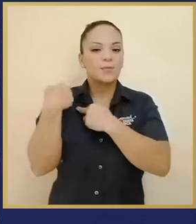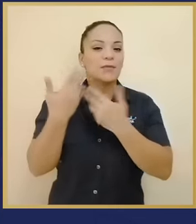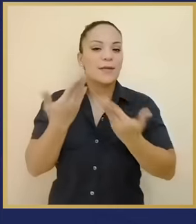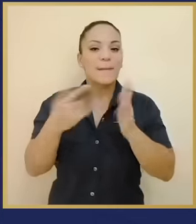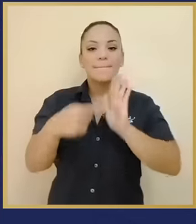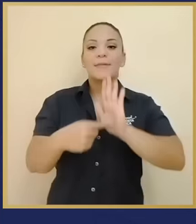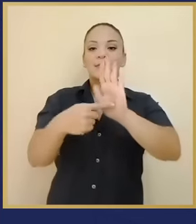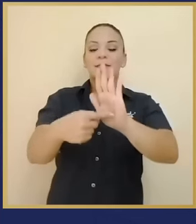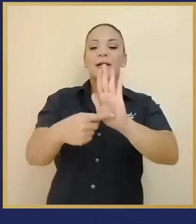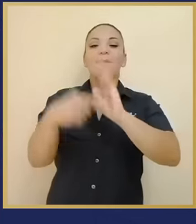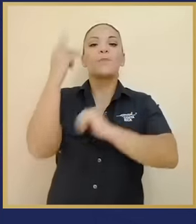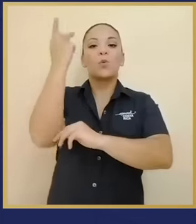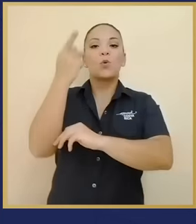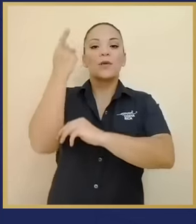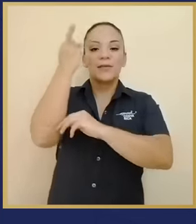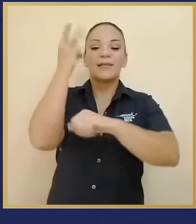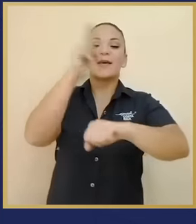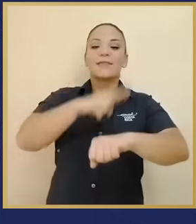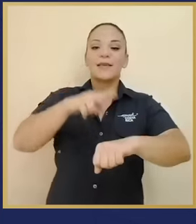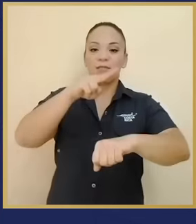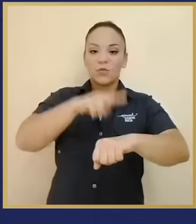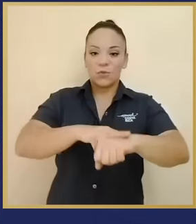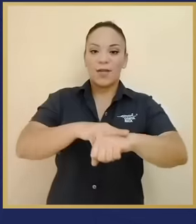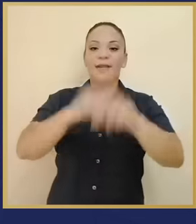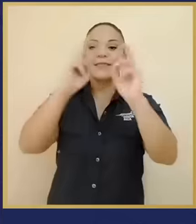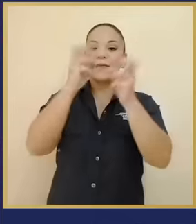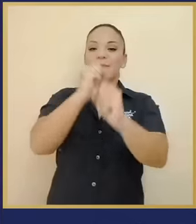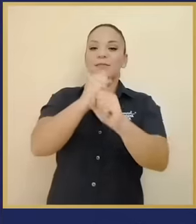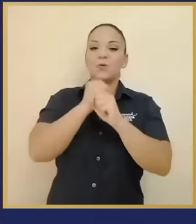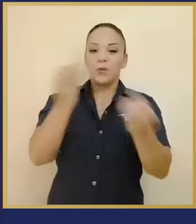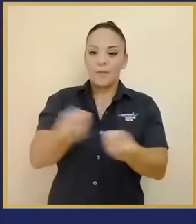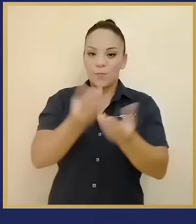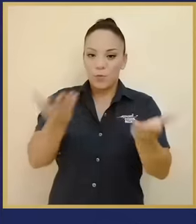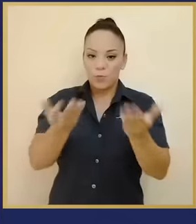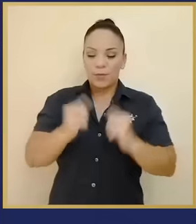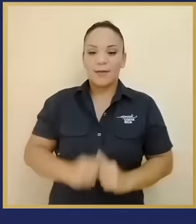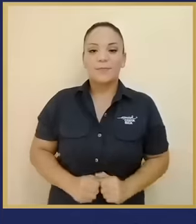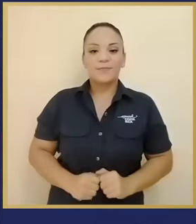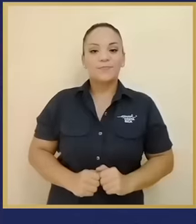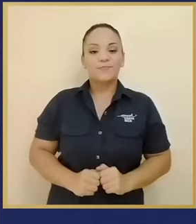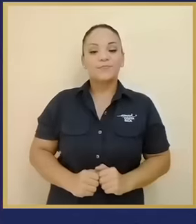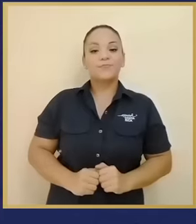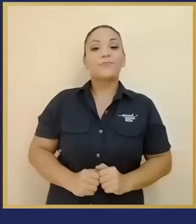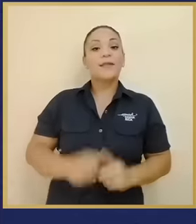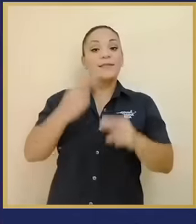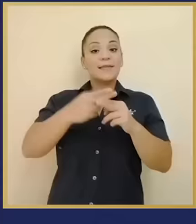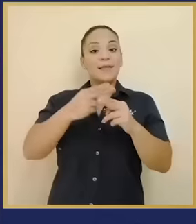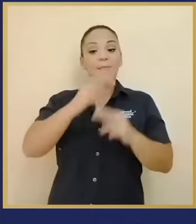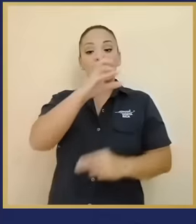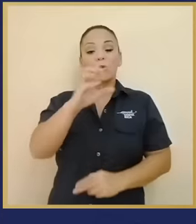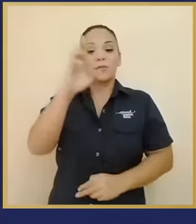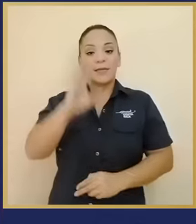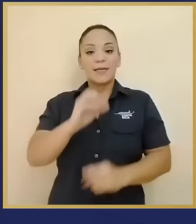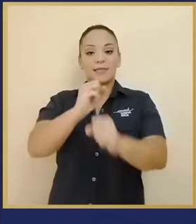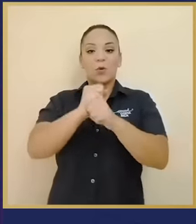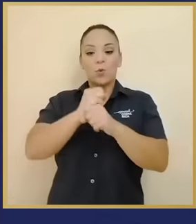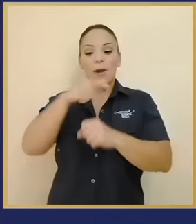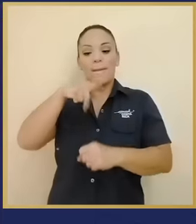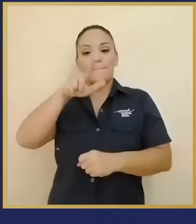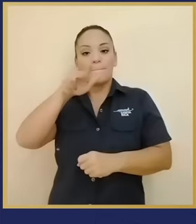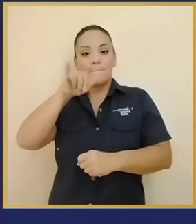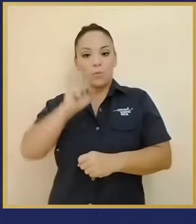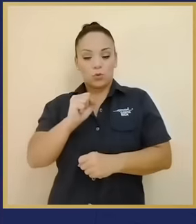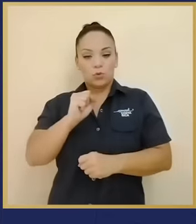corresponde hoy presentar la Política Nacional de Seguridad Pública Costa Rica